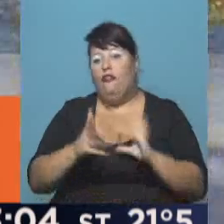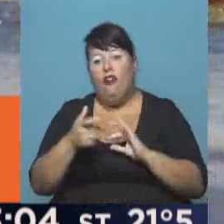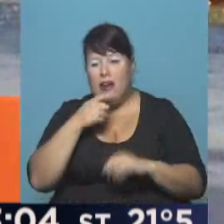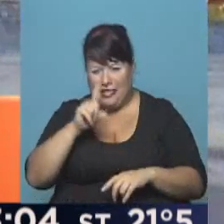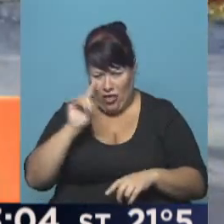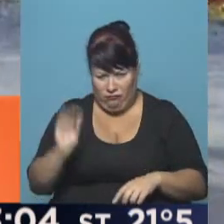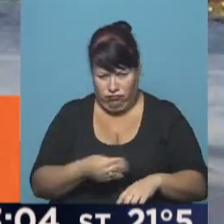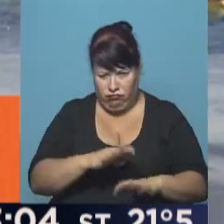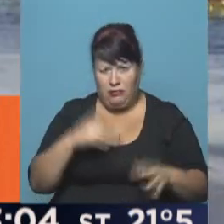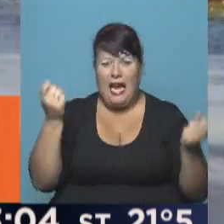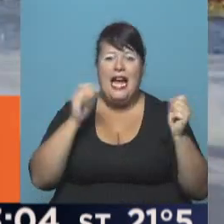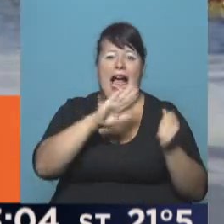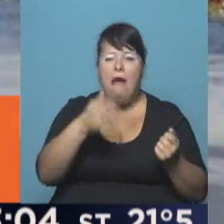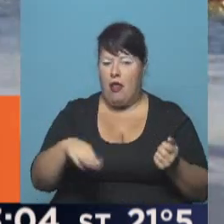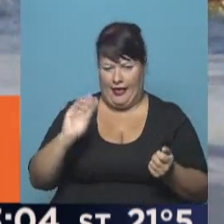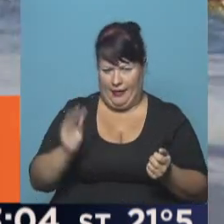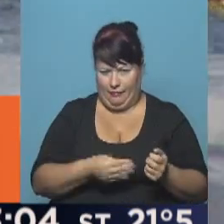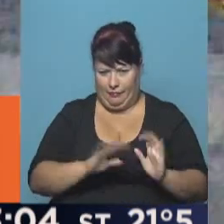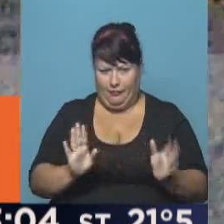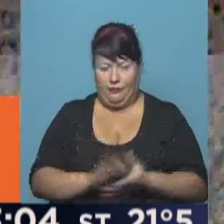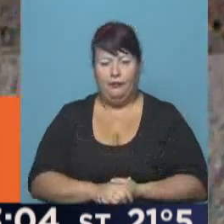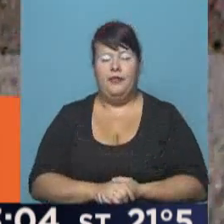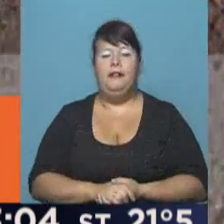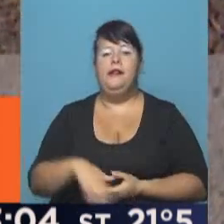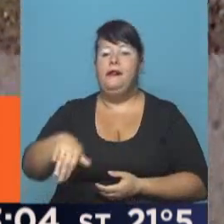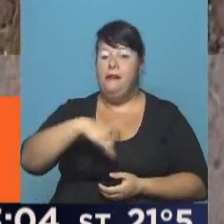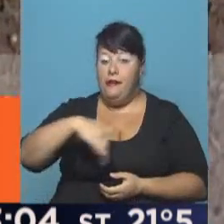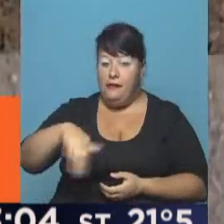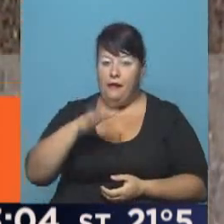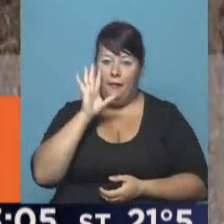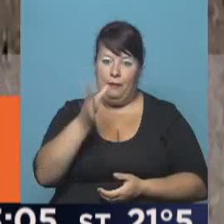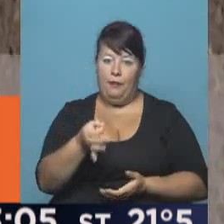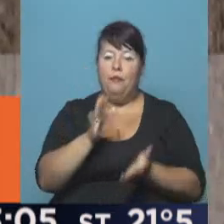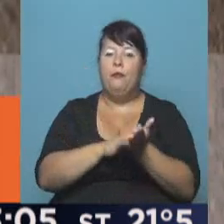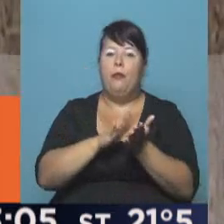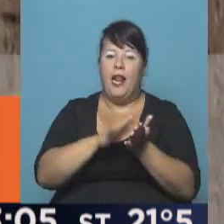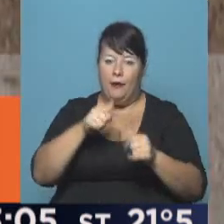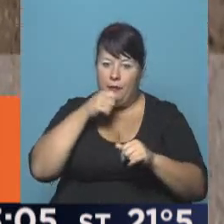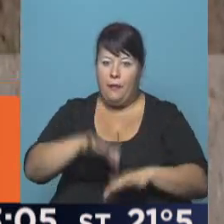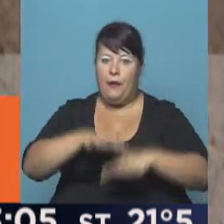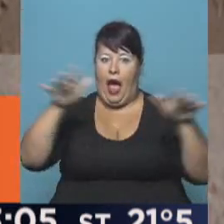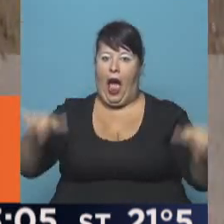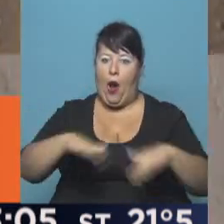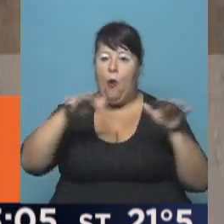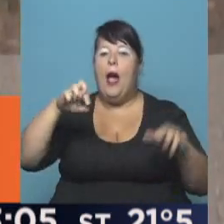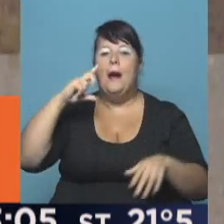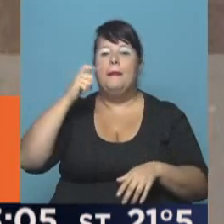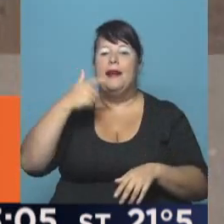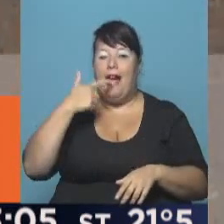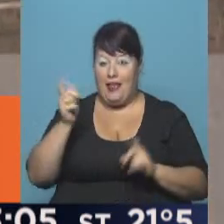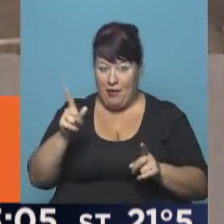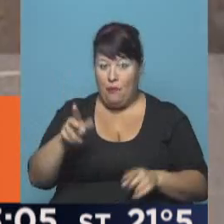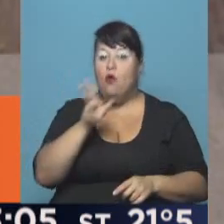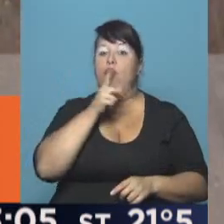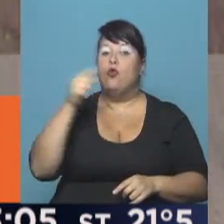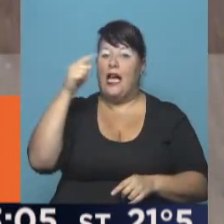no pueden. Los camionetas y eso no pueden. Sobre el pavimento los rastros de la crecida de la Laguna Picasa. La